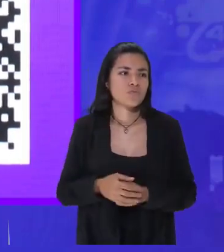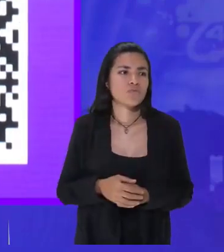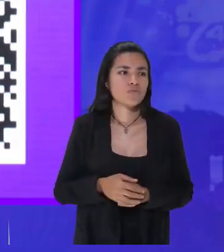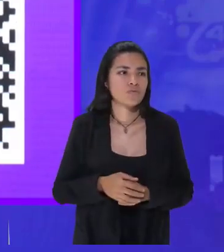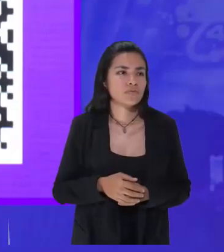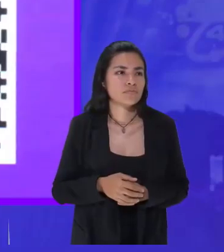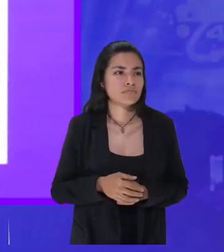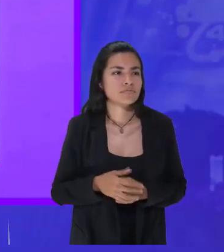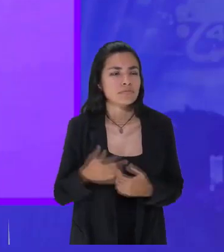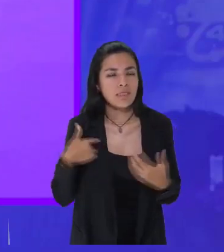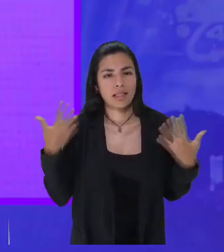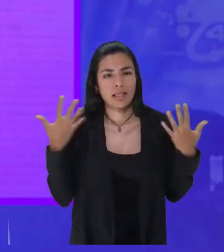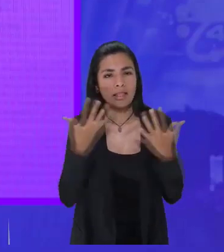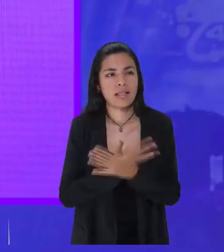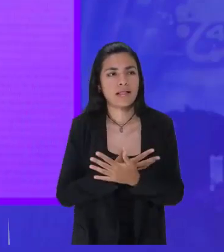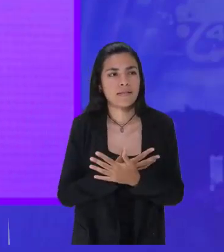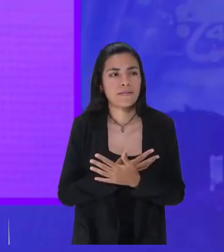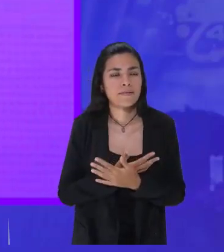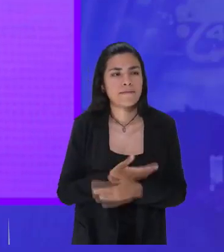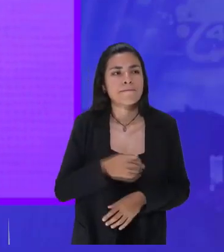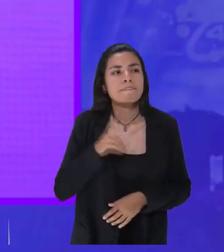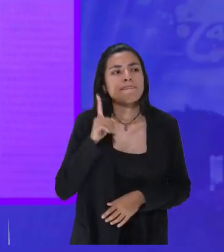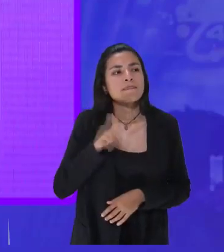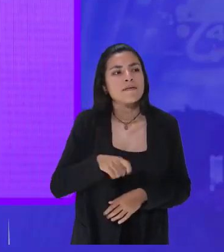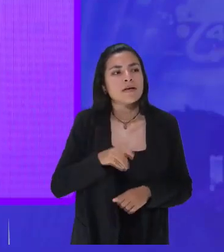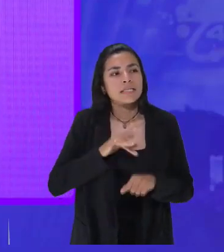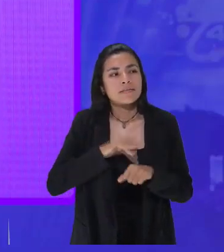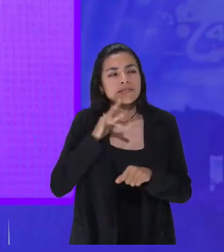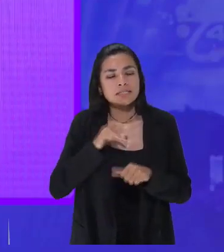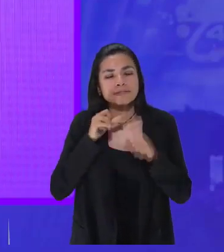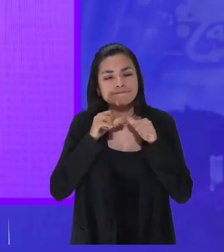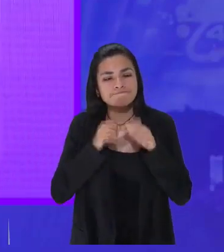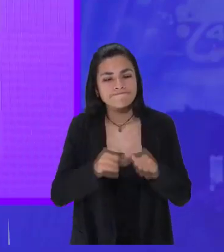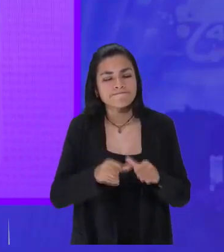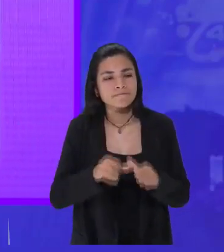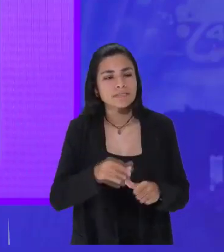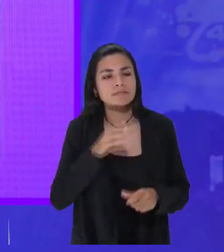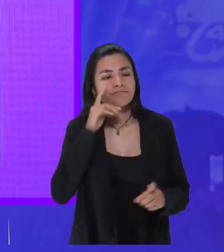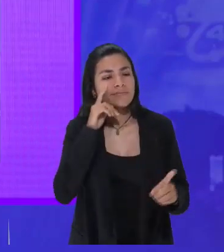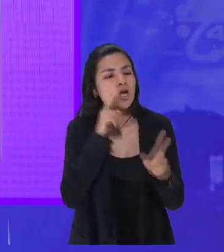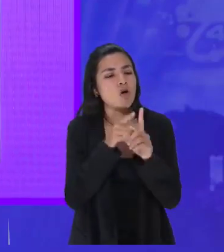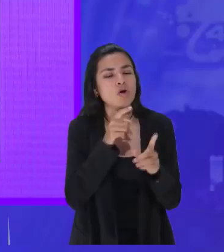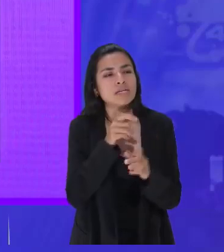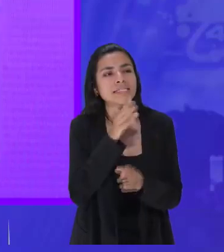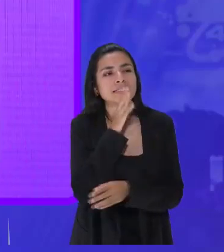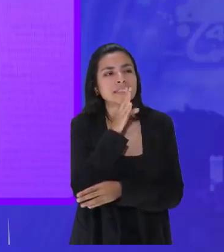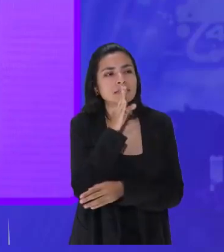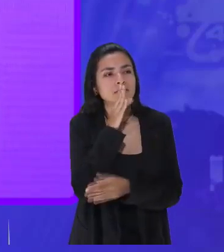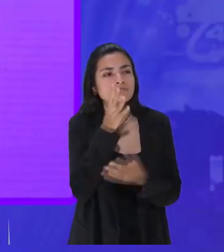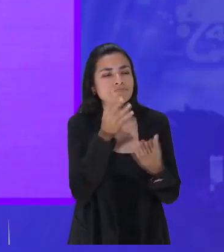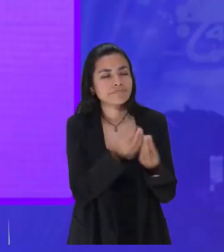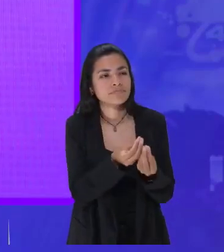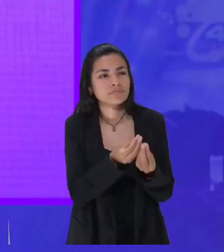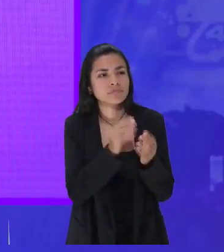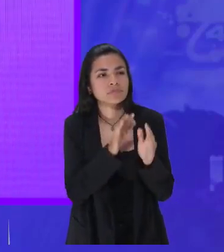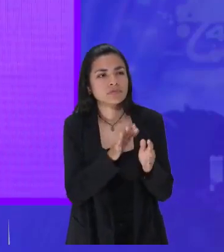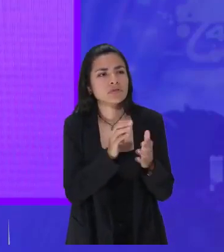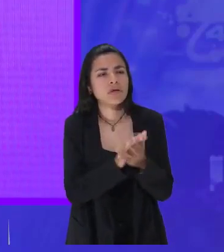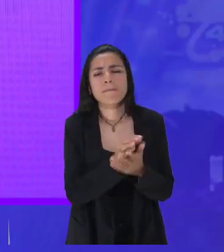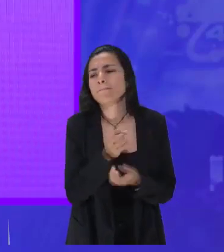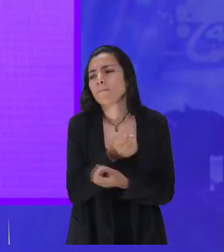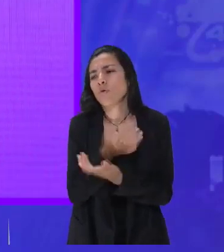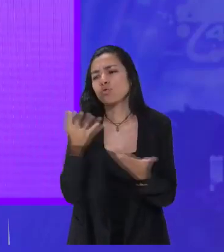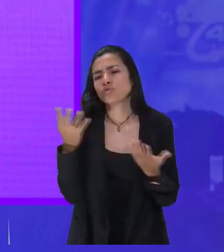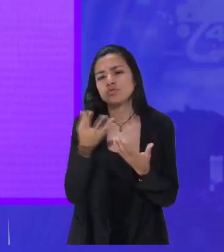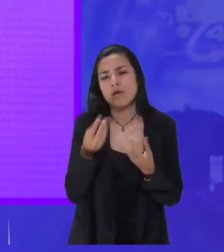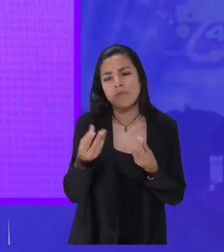me enredo. Entonces, me toca ahí definir muy bien, bueno, cuál va a ser el nicho que vamos a atacar, porque hay una cantidad de insights que tú tienes de